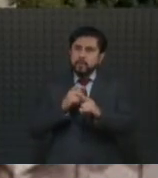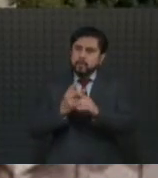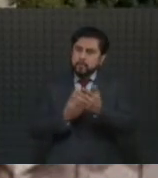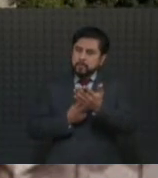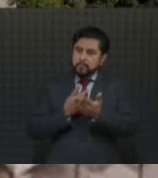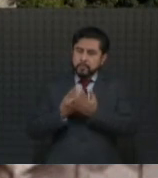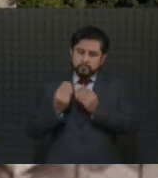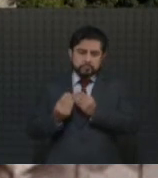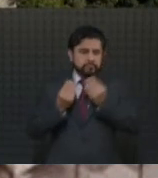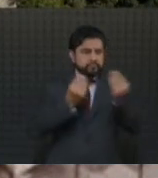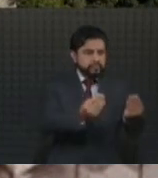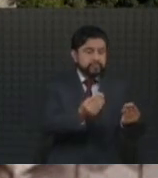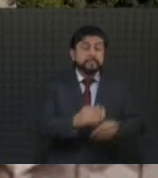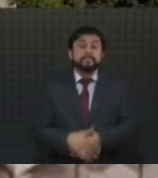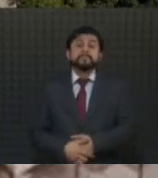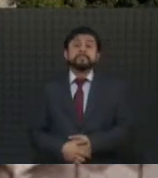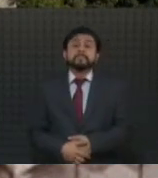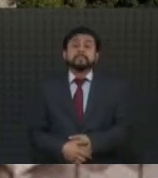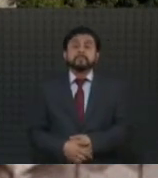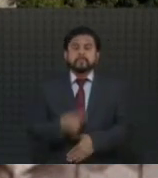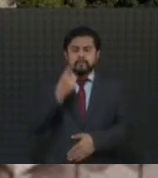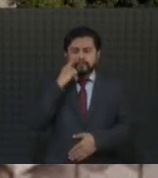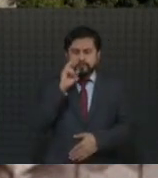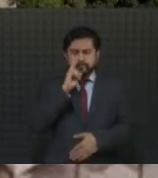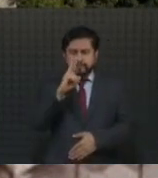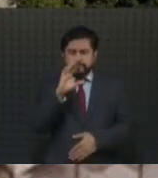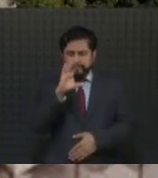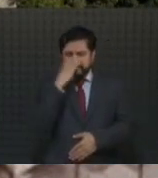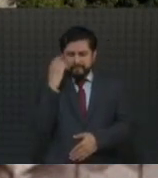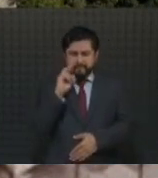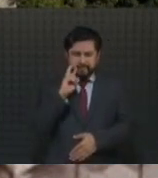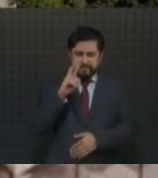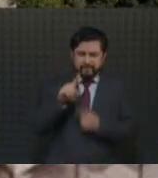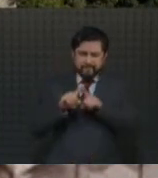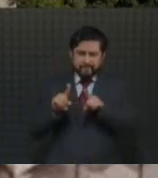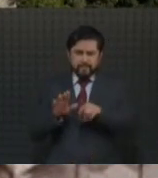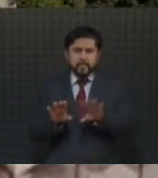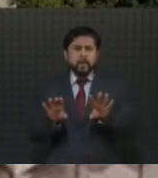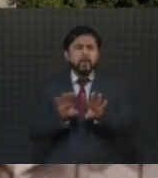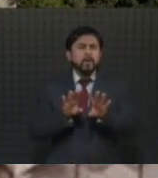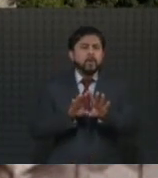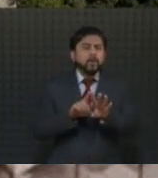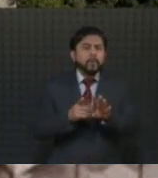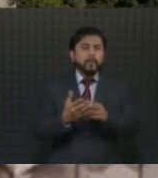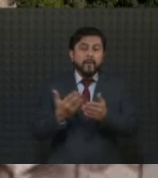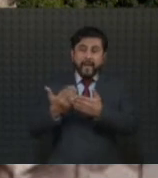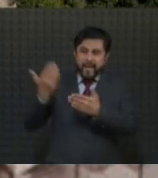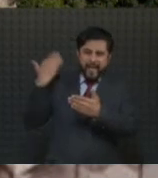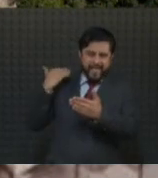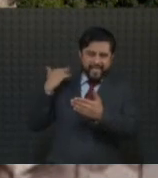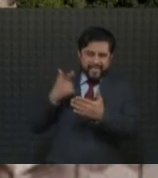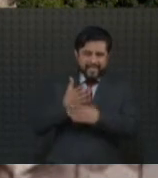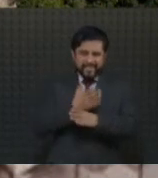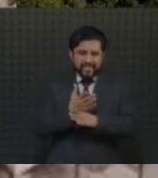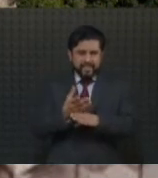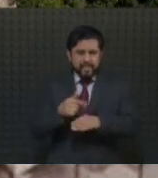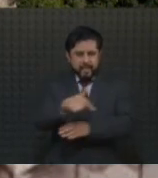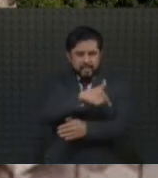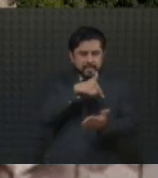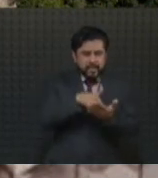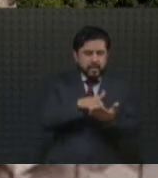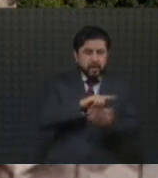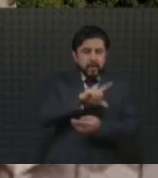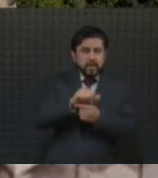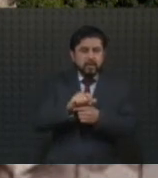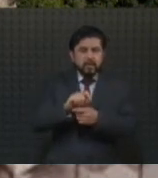Adelante. Aquí las imágenes de cómo se transforma un espacio. La transformación del país